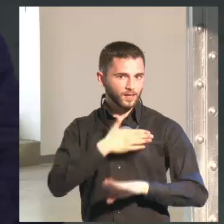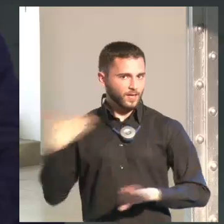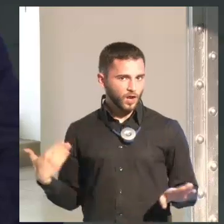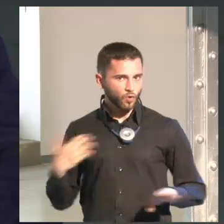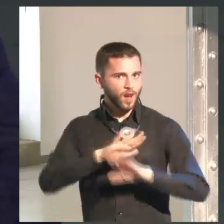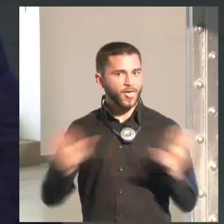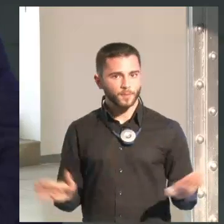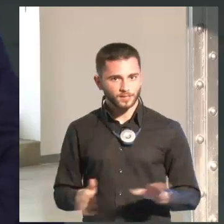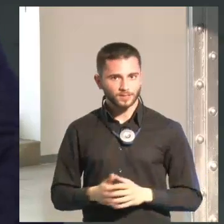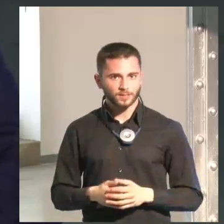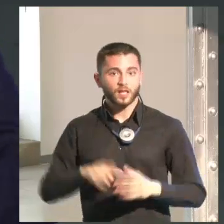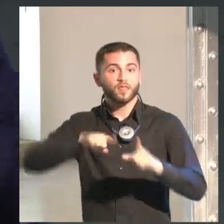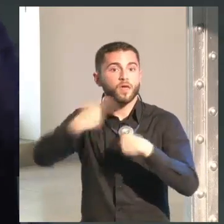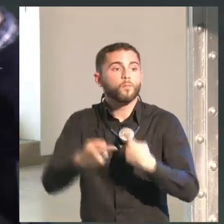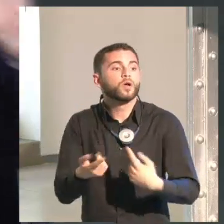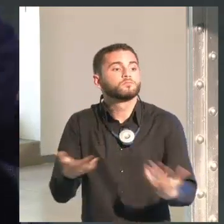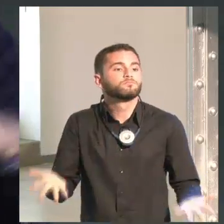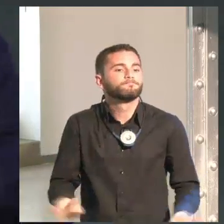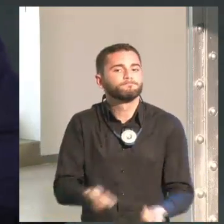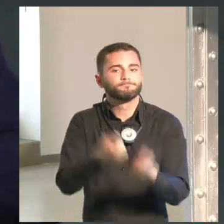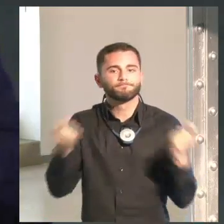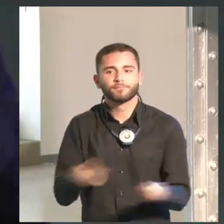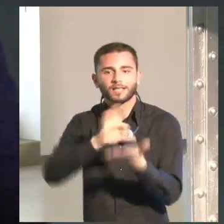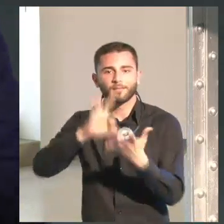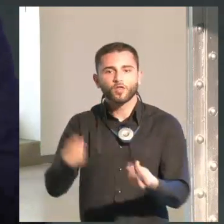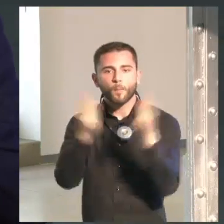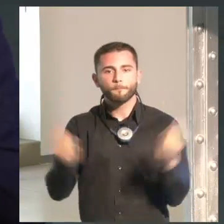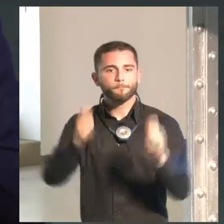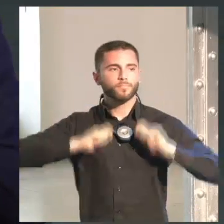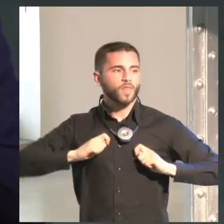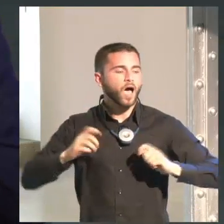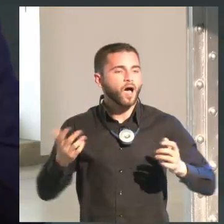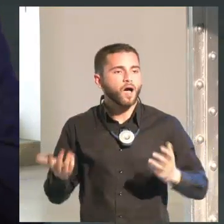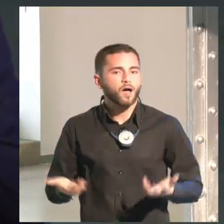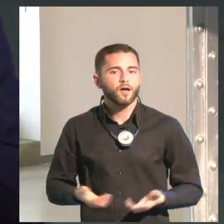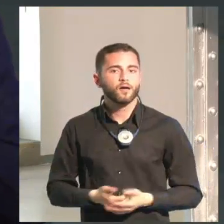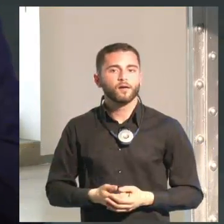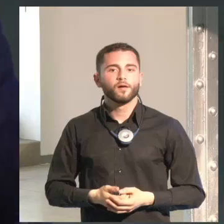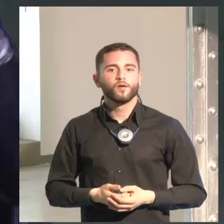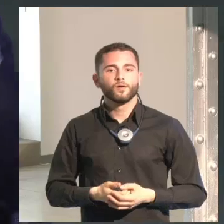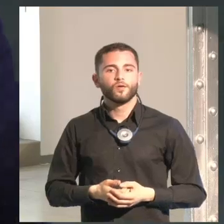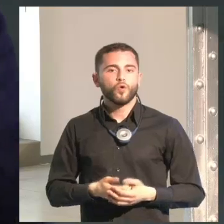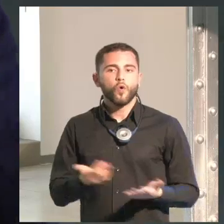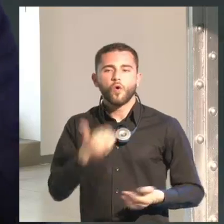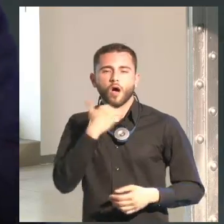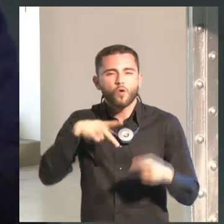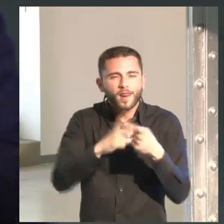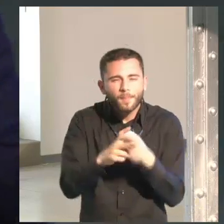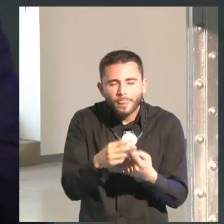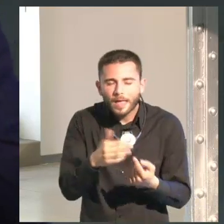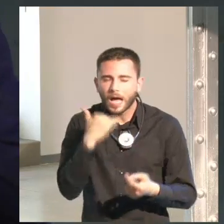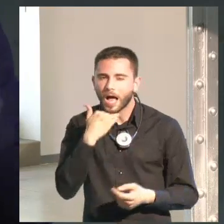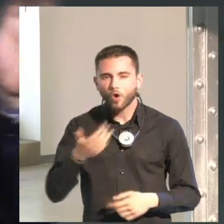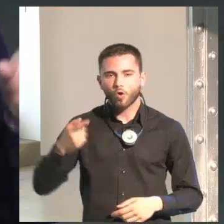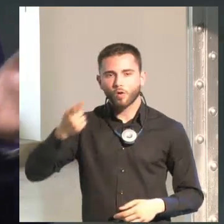usted explote eso como le dé la gana para darme anuncios, para darme mejor servicio, por lo tanto, digamos, dar también alguna pequeña herramienta para que yo